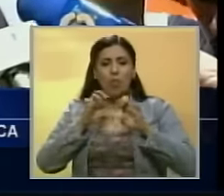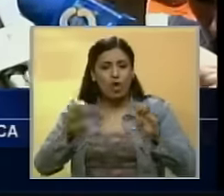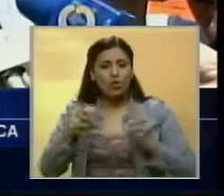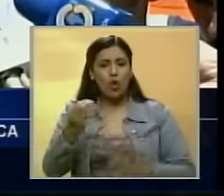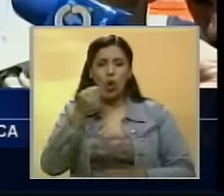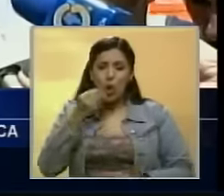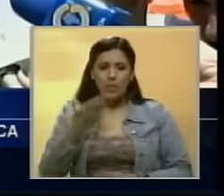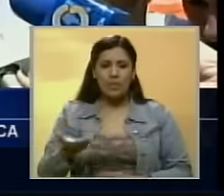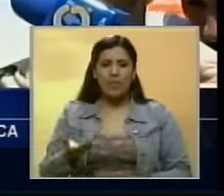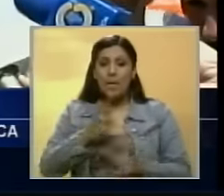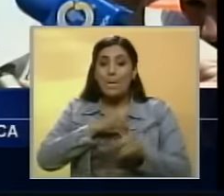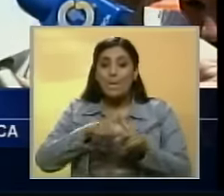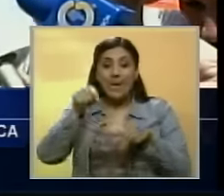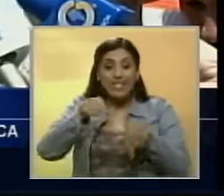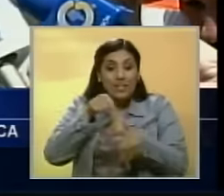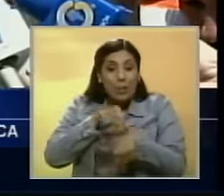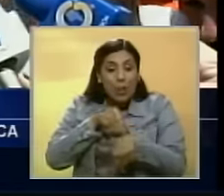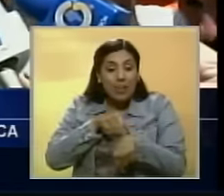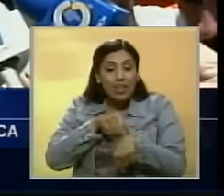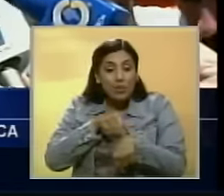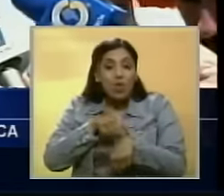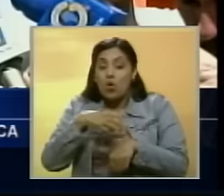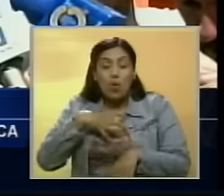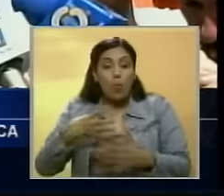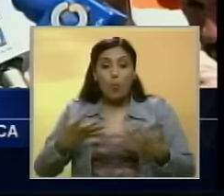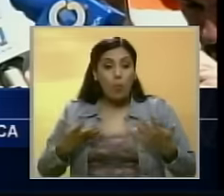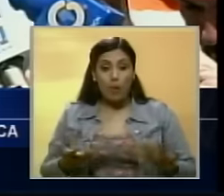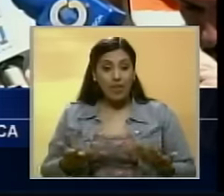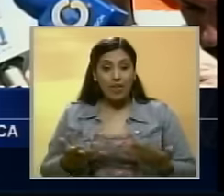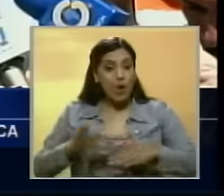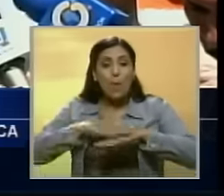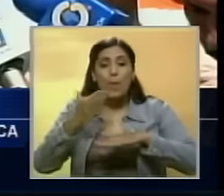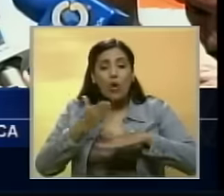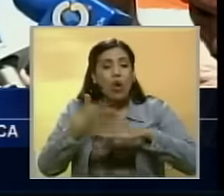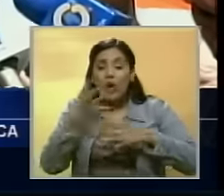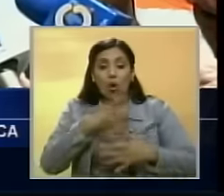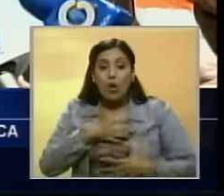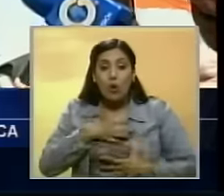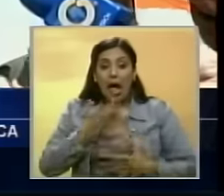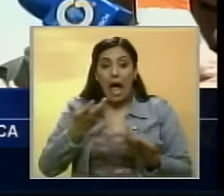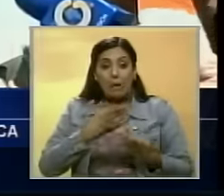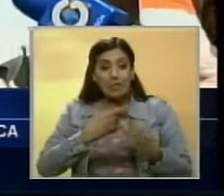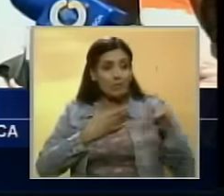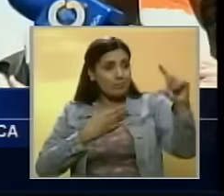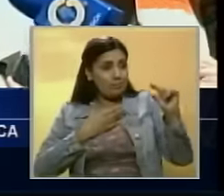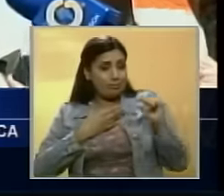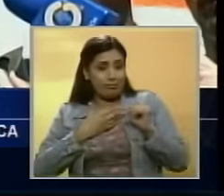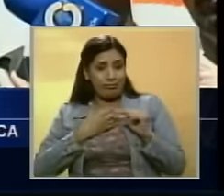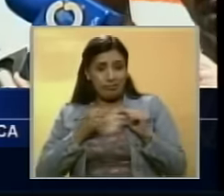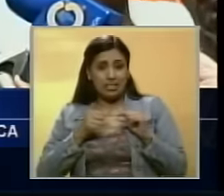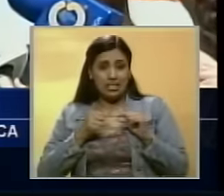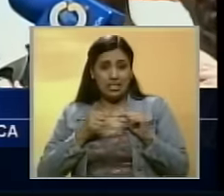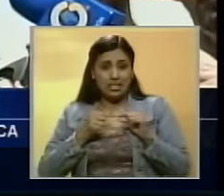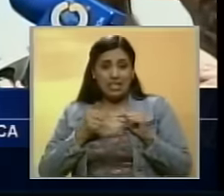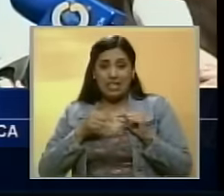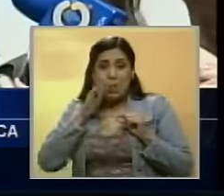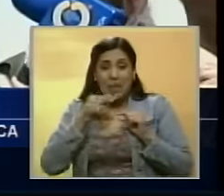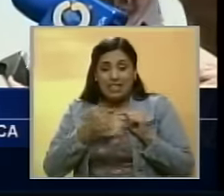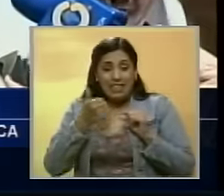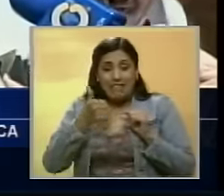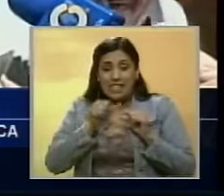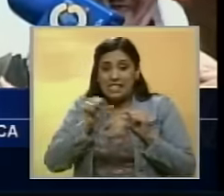alimentación pero en estos momentos no se puede por qué porque nosotros no percibimos no percibimos el